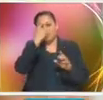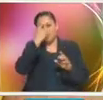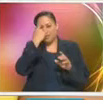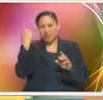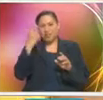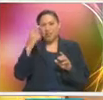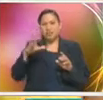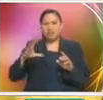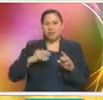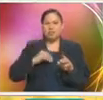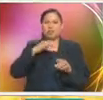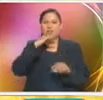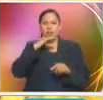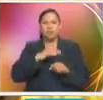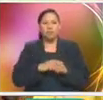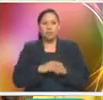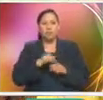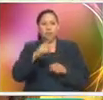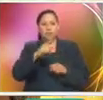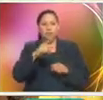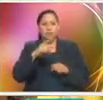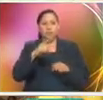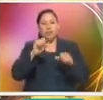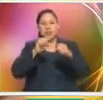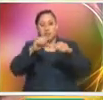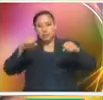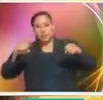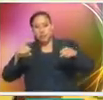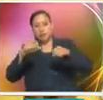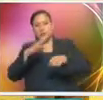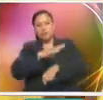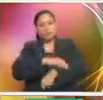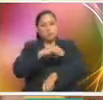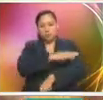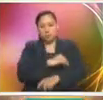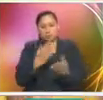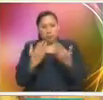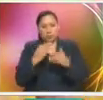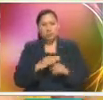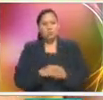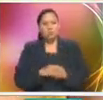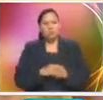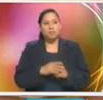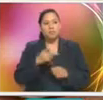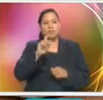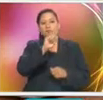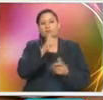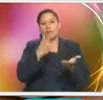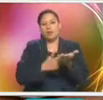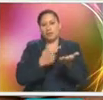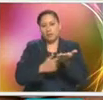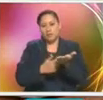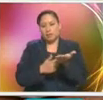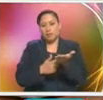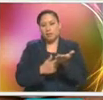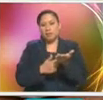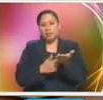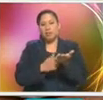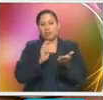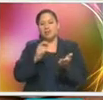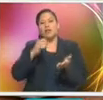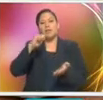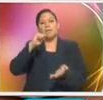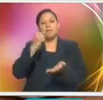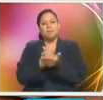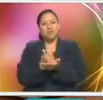fácil, baño. Exacto. Y bueno, no te dejan pelo en una sala y demás, pero la cuestión que producen la grasa sí te deja... manchada la ropa. Ahora, hablando